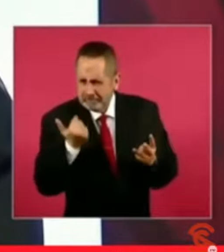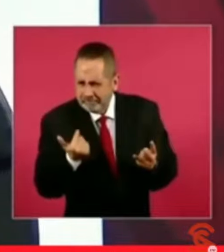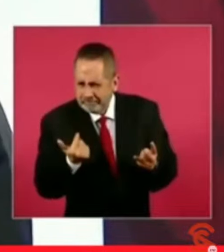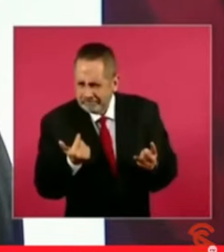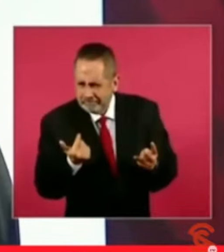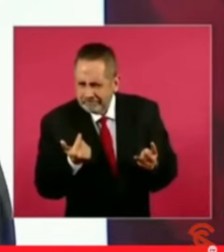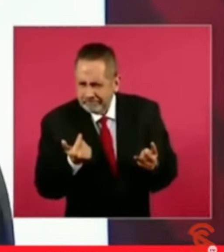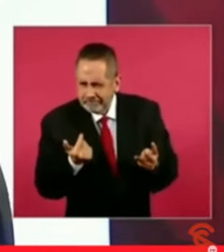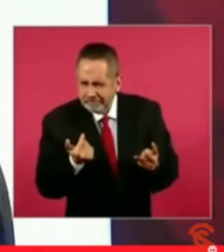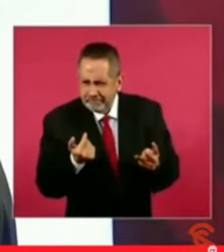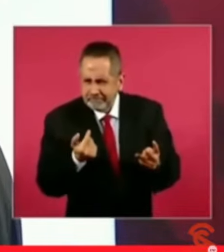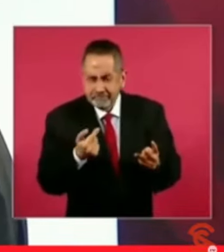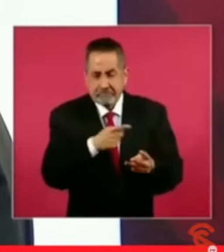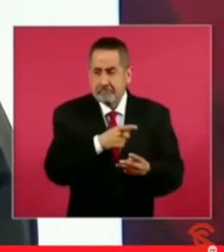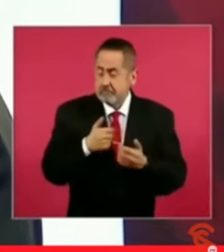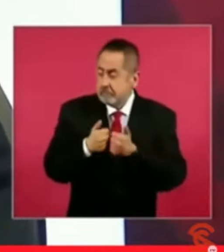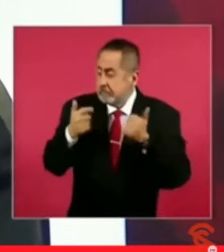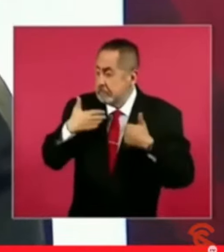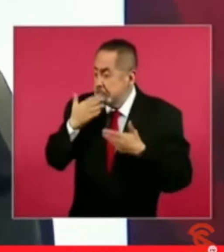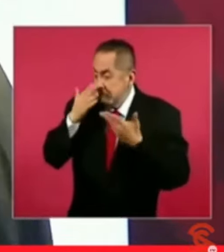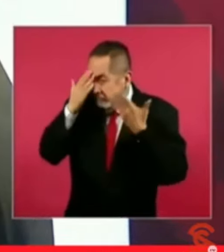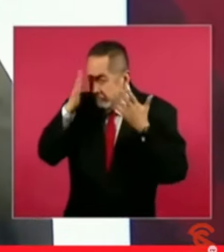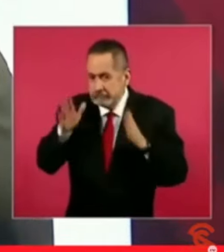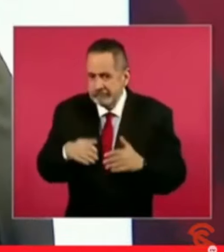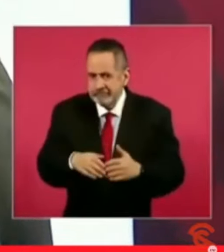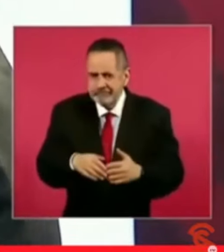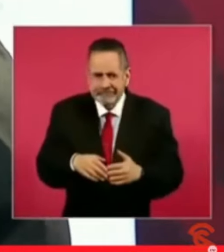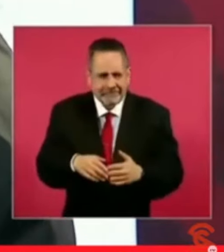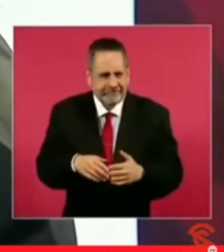¿Son ajenas sus agencias? Tiene que